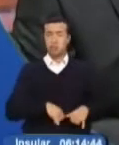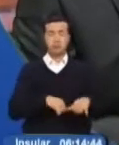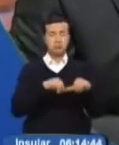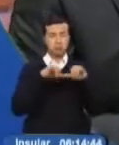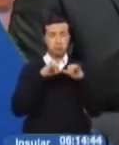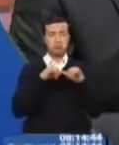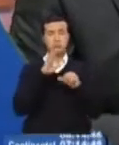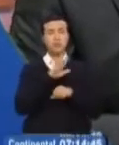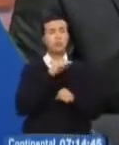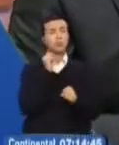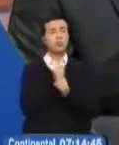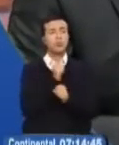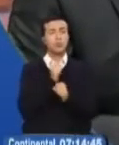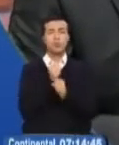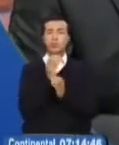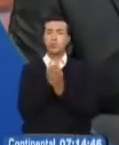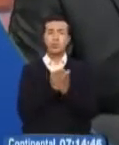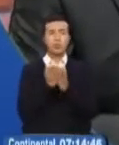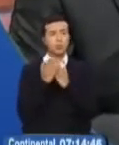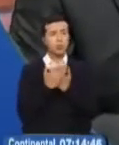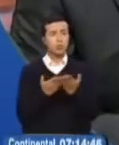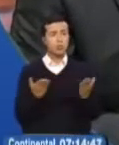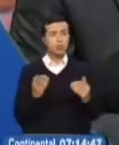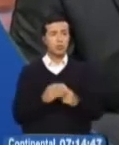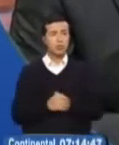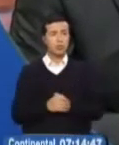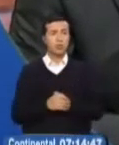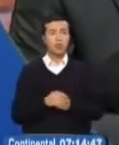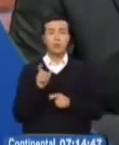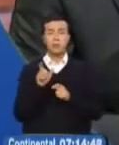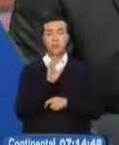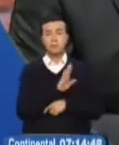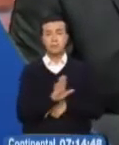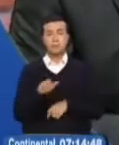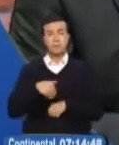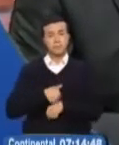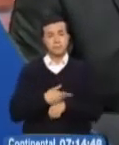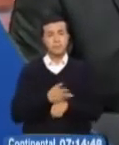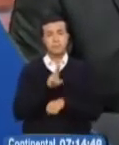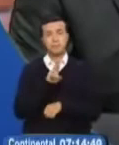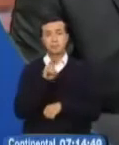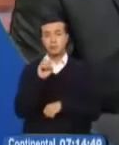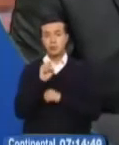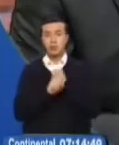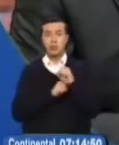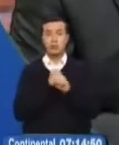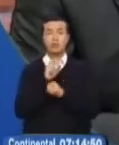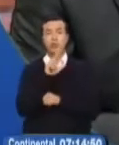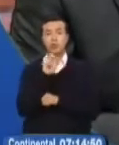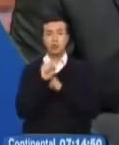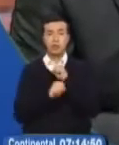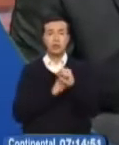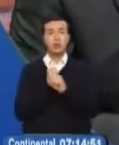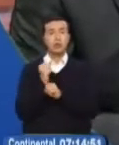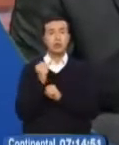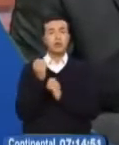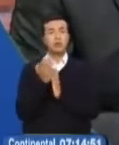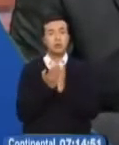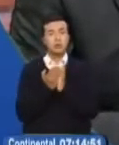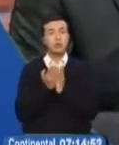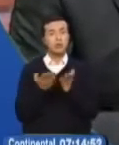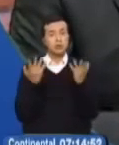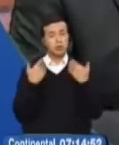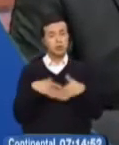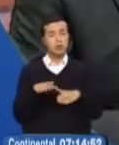por el trabajo y el servicio que han venido dando a la ciudadanía durante los 20-30 años de servicio que han en el cual ha estado